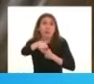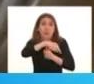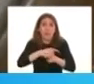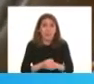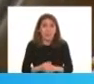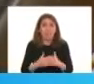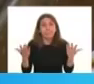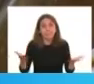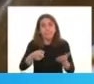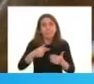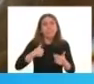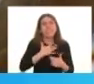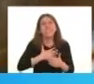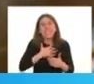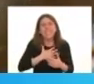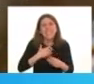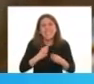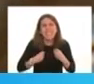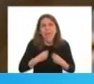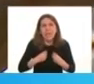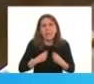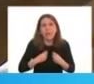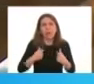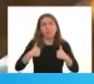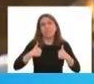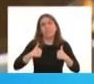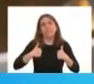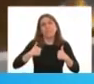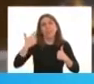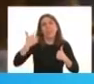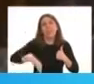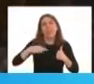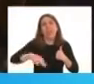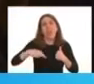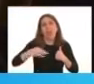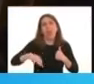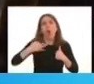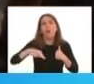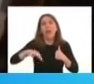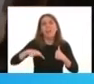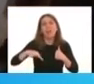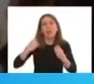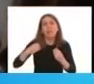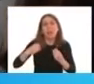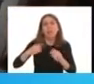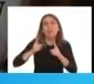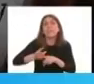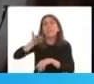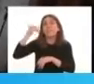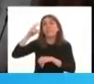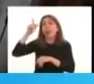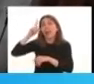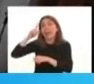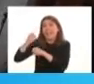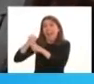Y en todo caso lo que siento es que mi deber es venir a terminar con la tarea que empezó Néstor